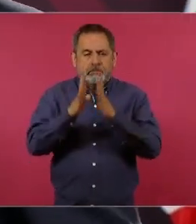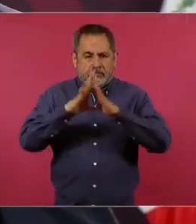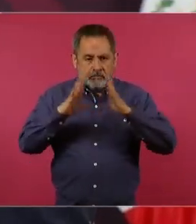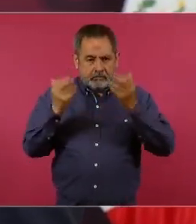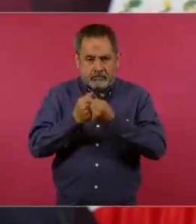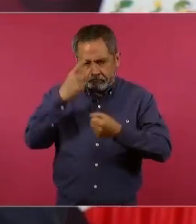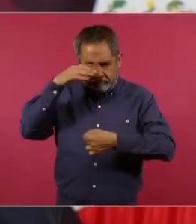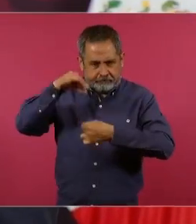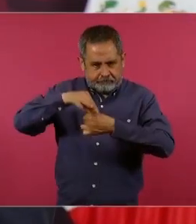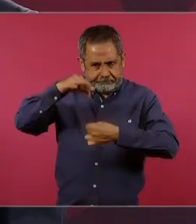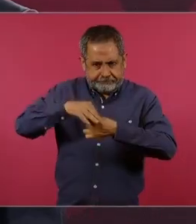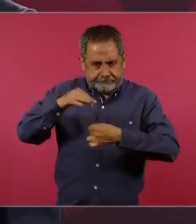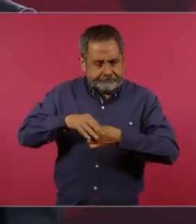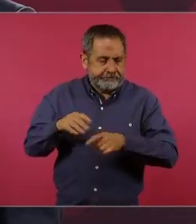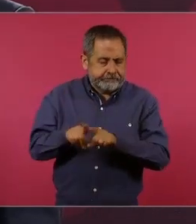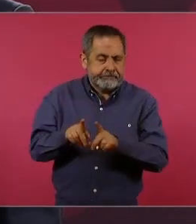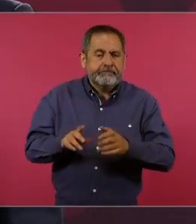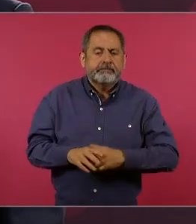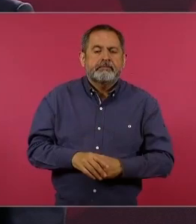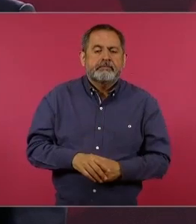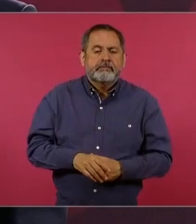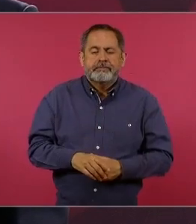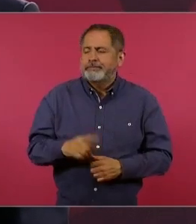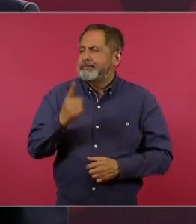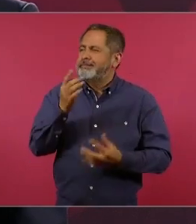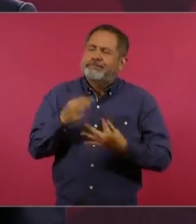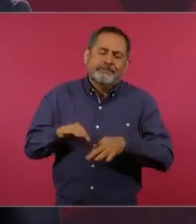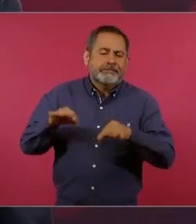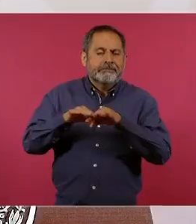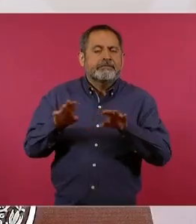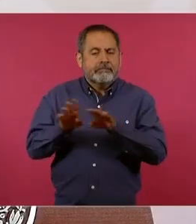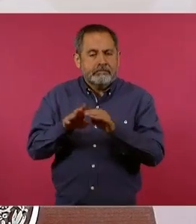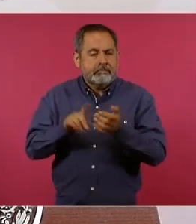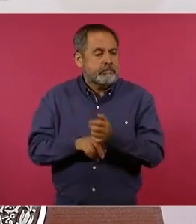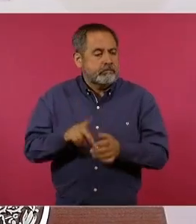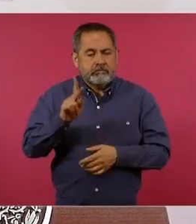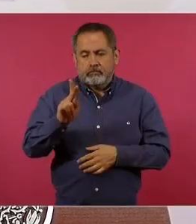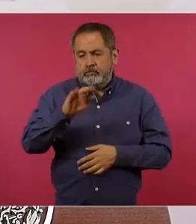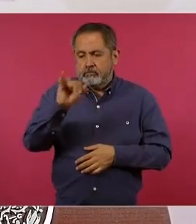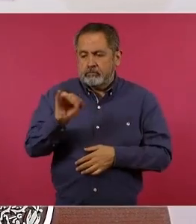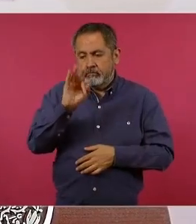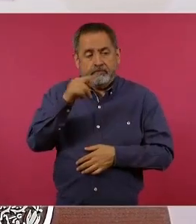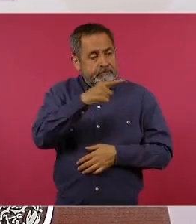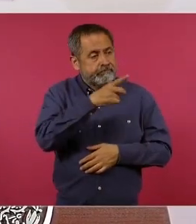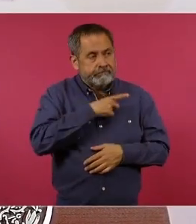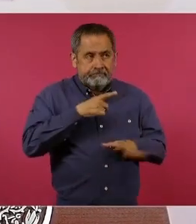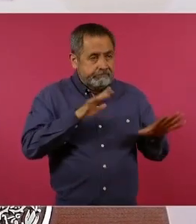participemos en la elección, porque es fundamental el Poder Judicial.